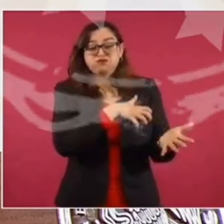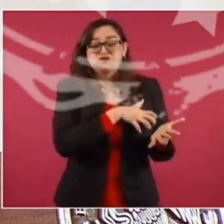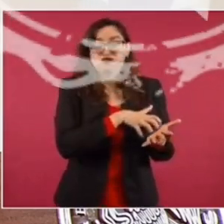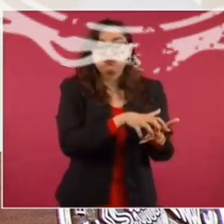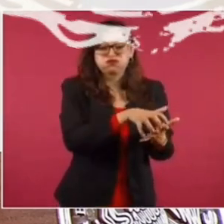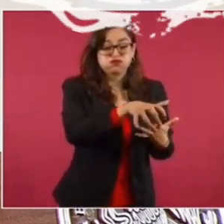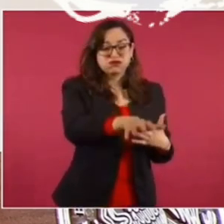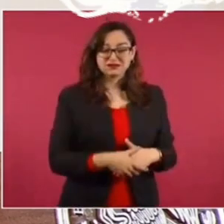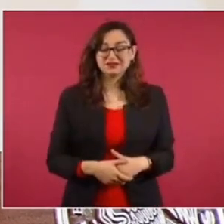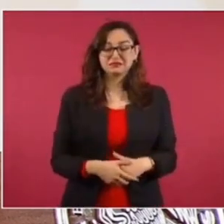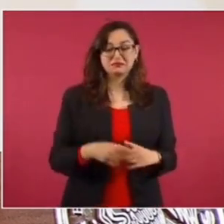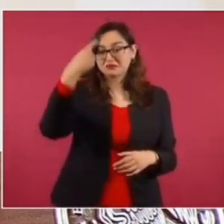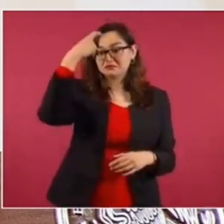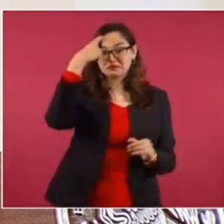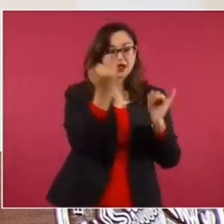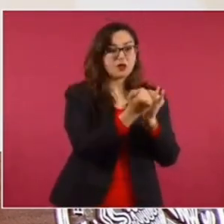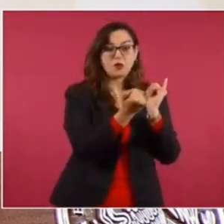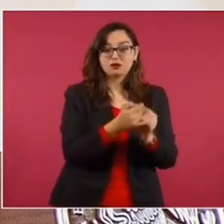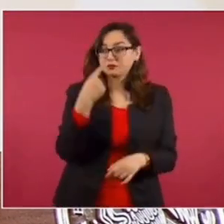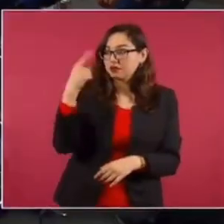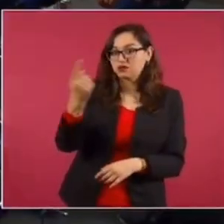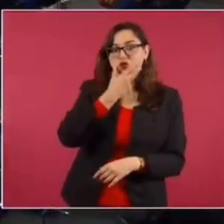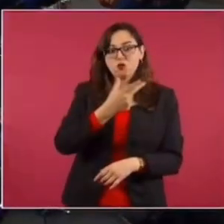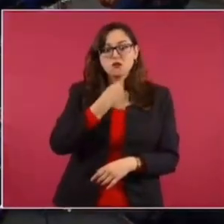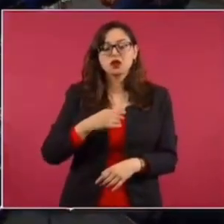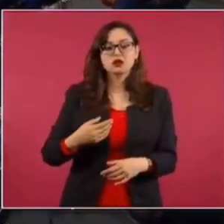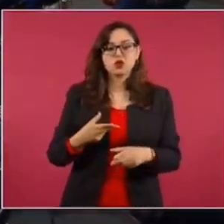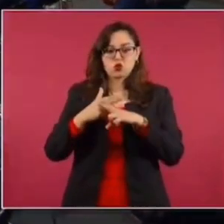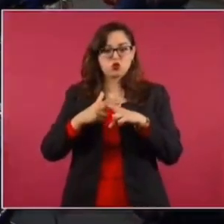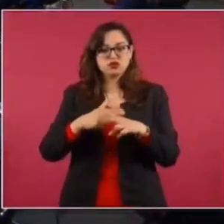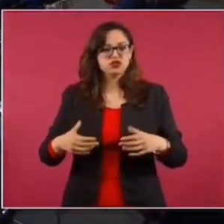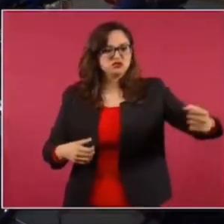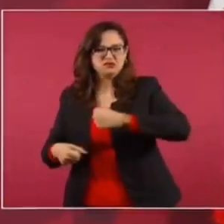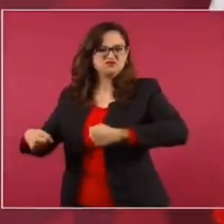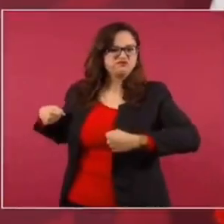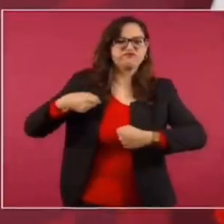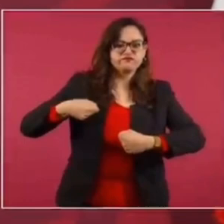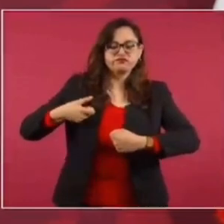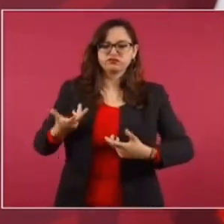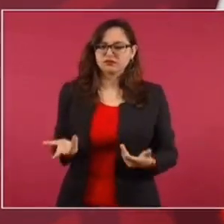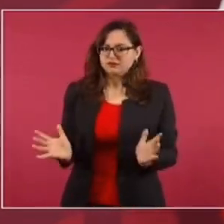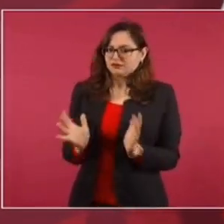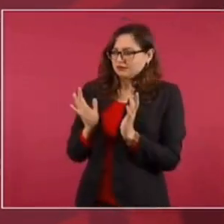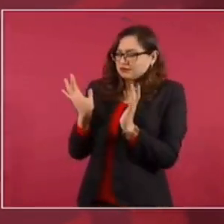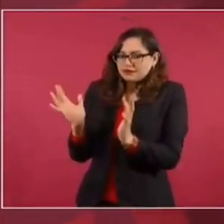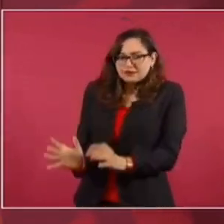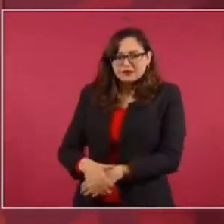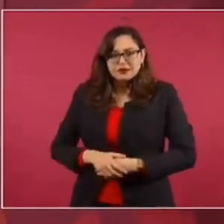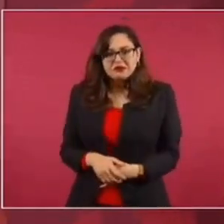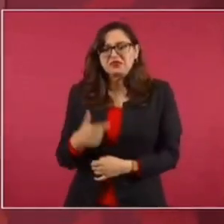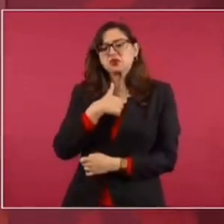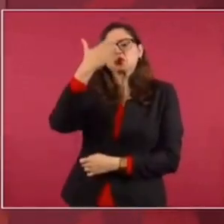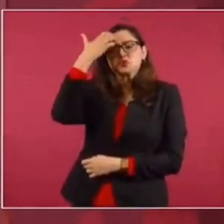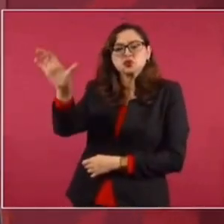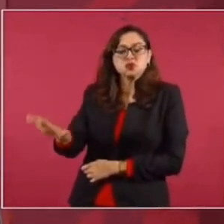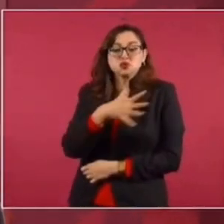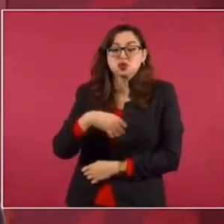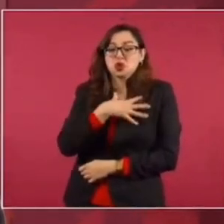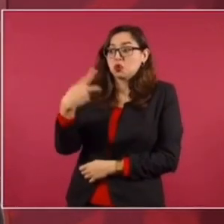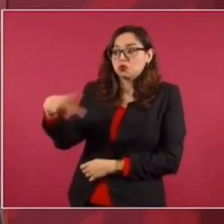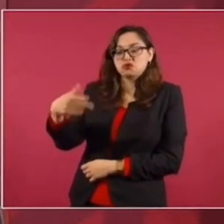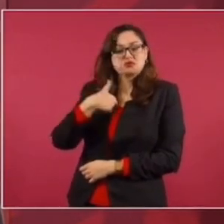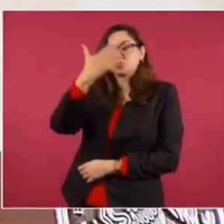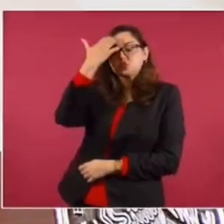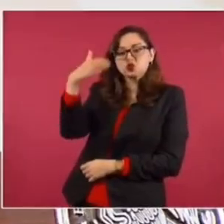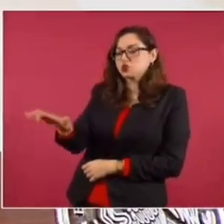vean lo del señor del cuchillo Johnny lo conocía ni a su hijo no tengo me